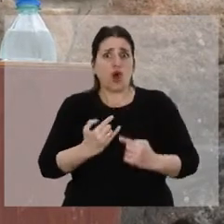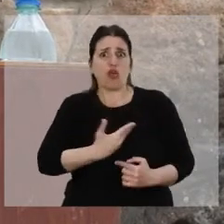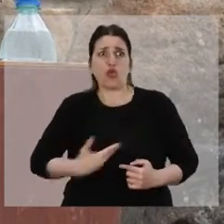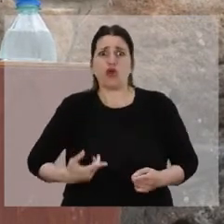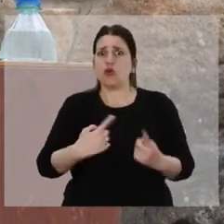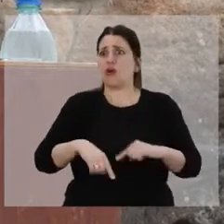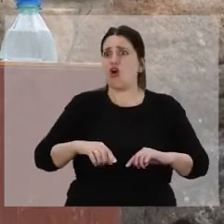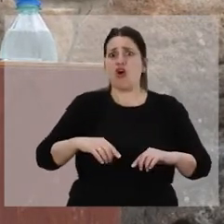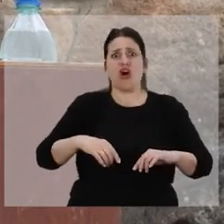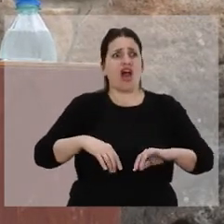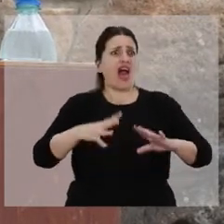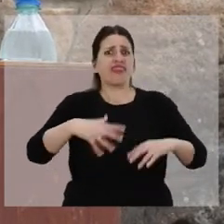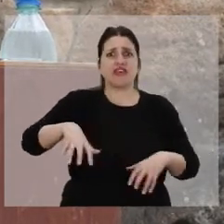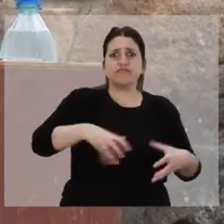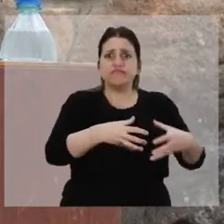dueño,